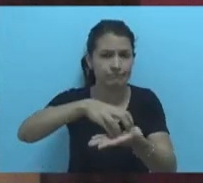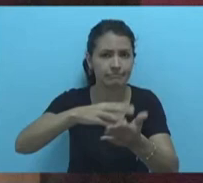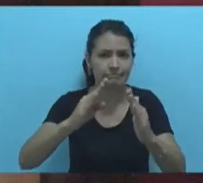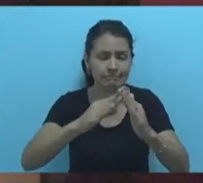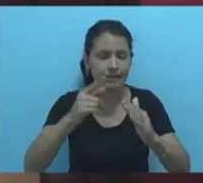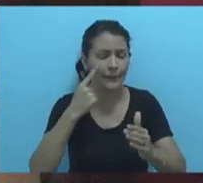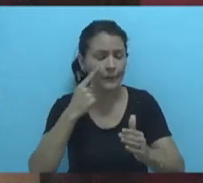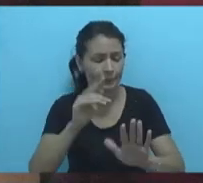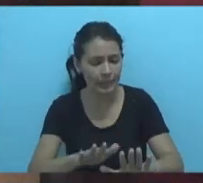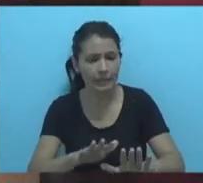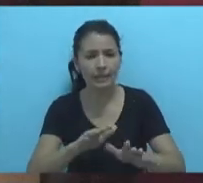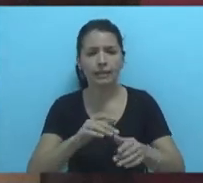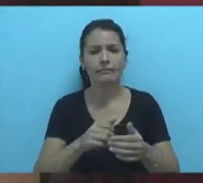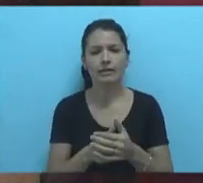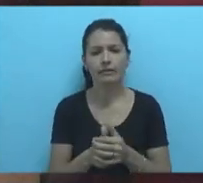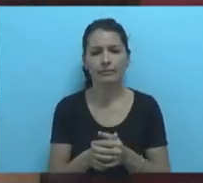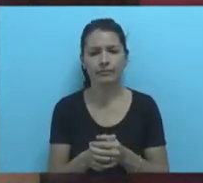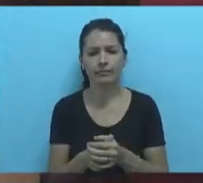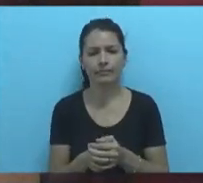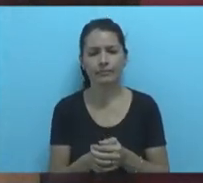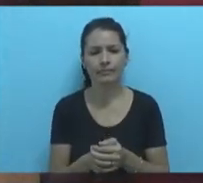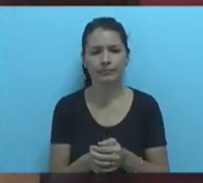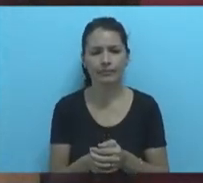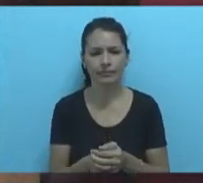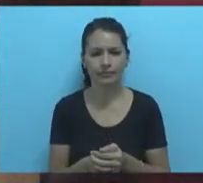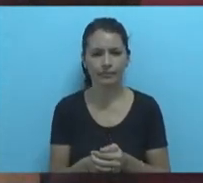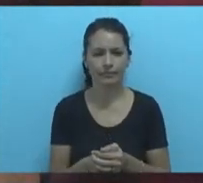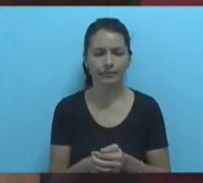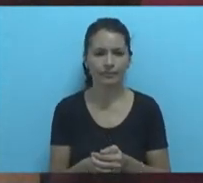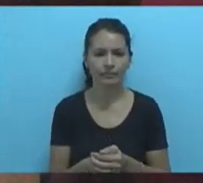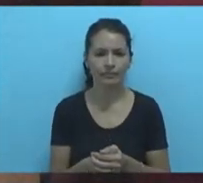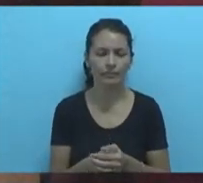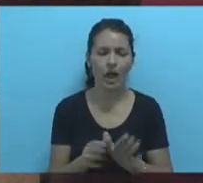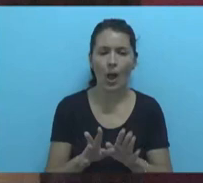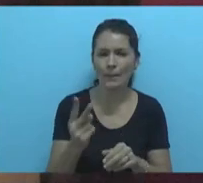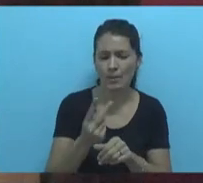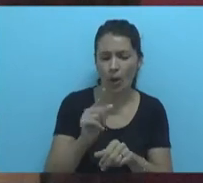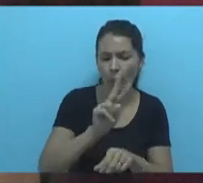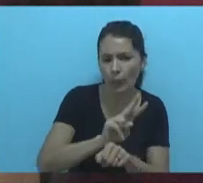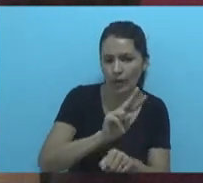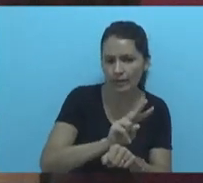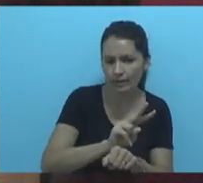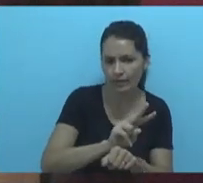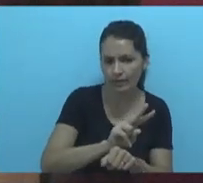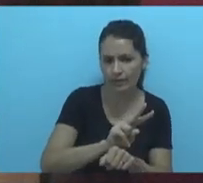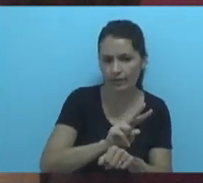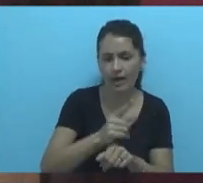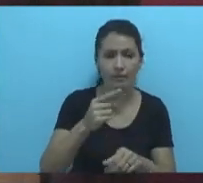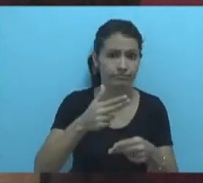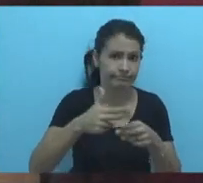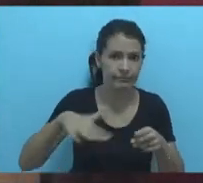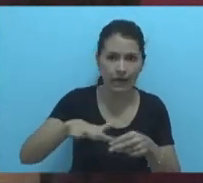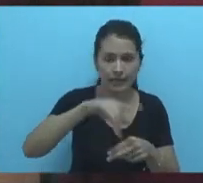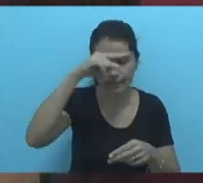zona, por eso se ha categorizado de dos maneras: la preservación, tanto como parques